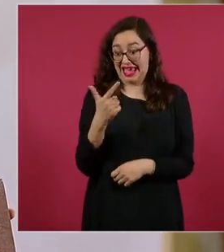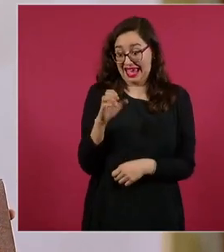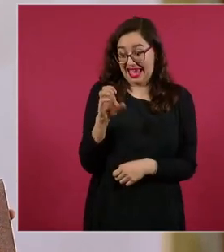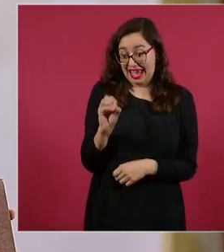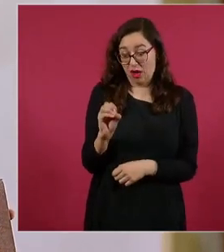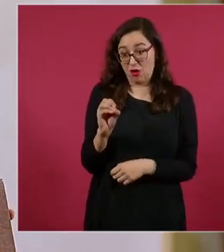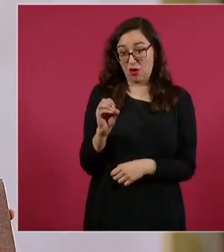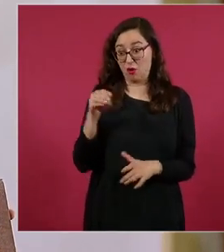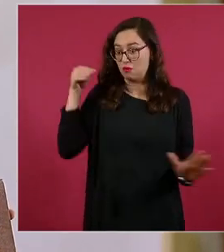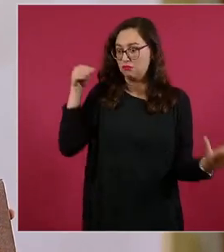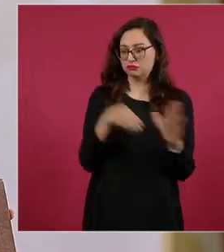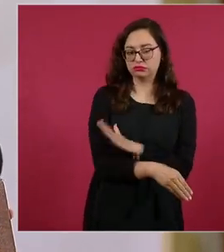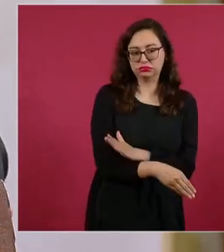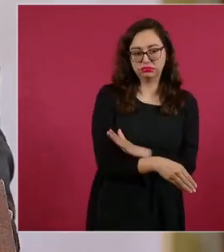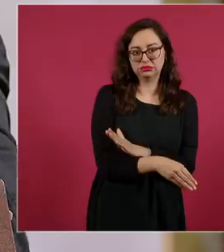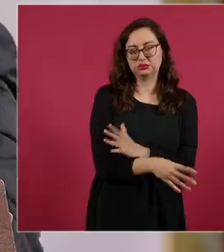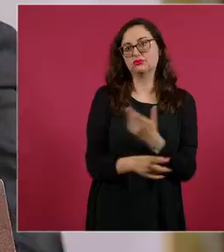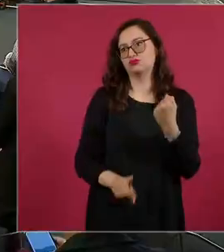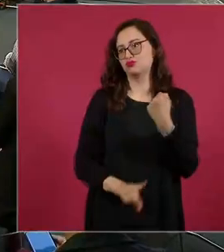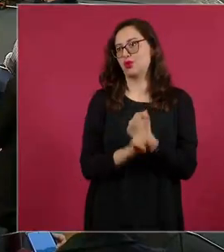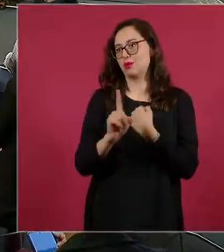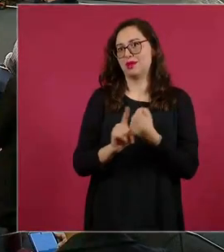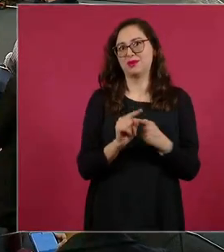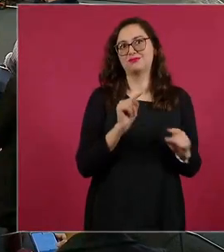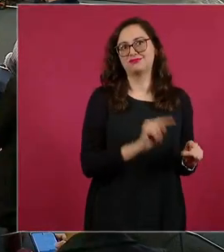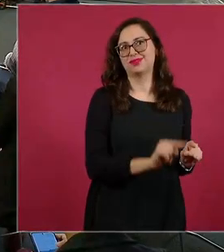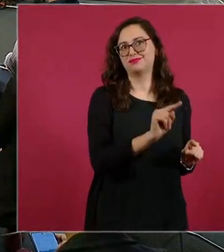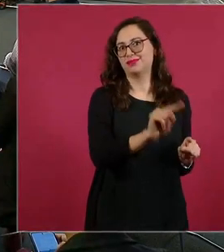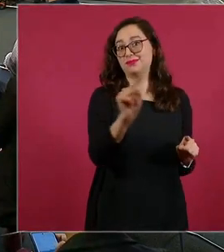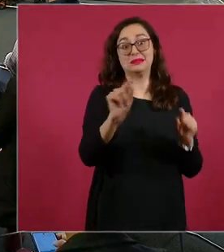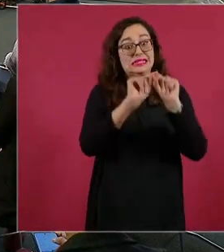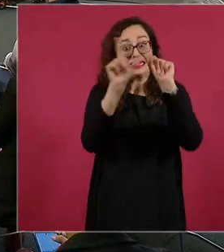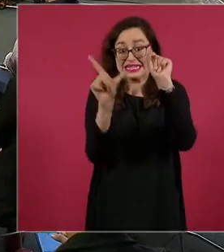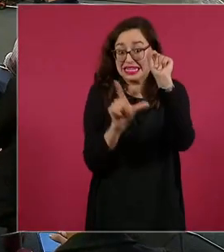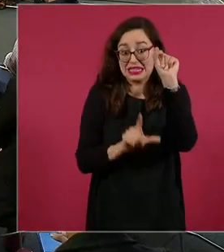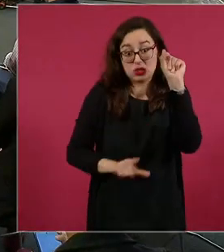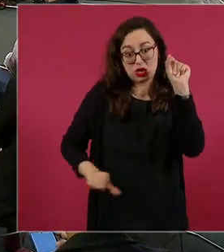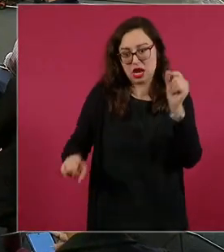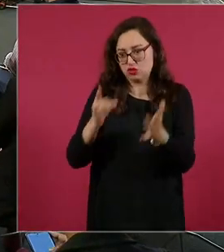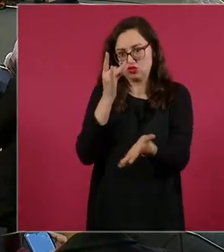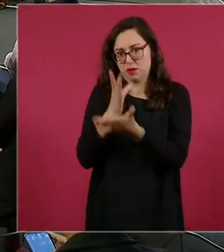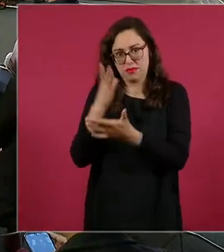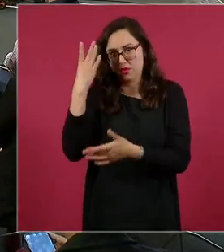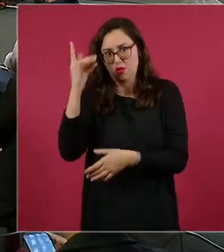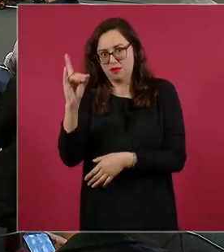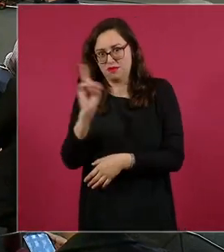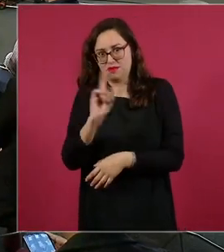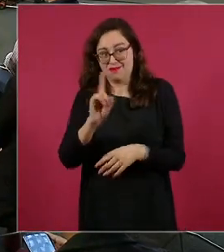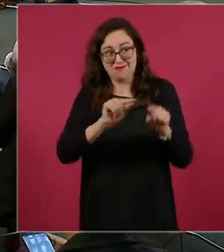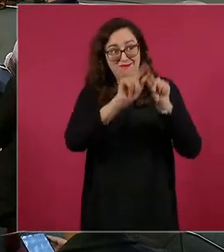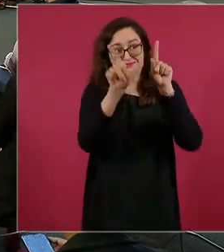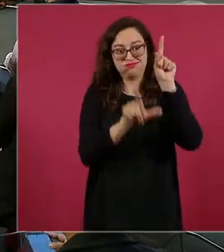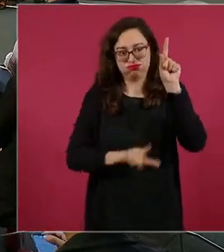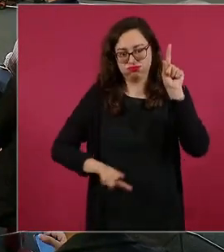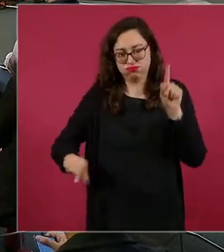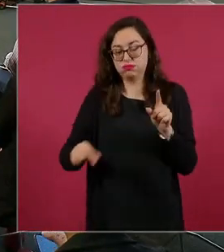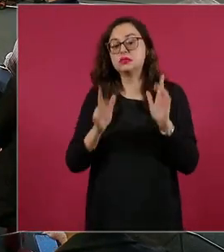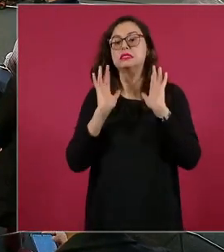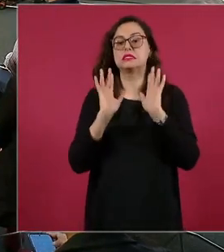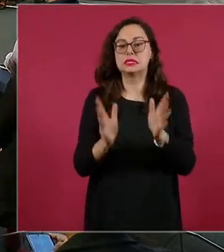que está en varias partes del país Sí entonces ya se avanzó se habló con